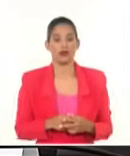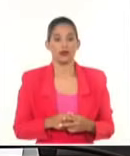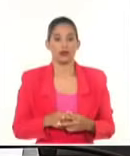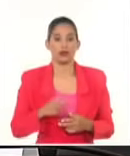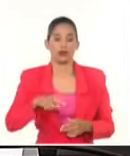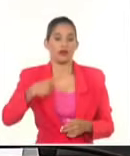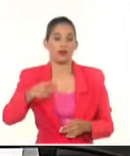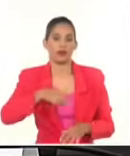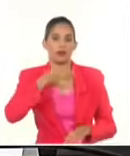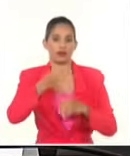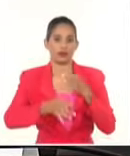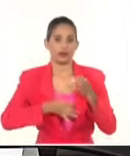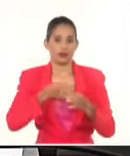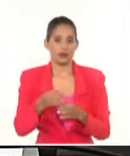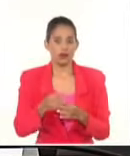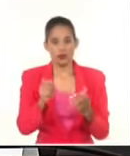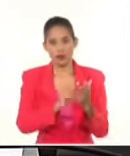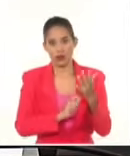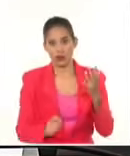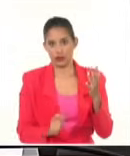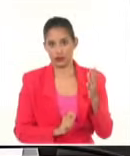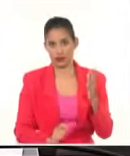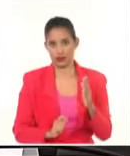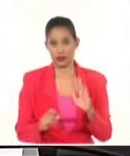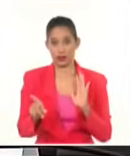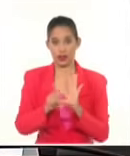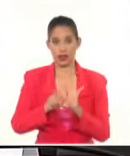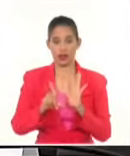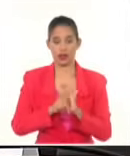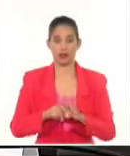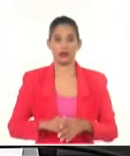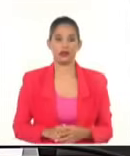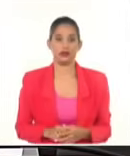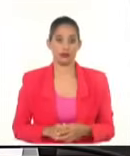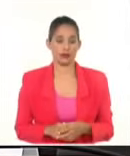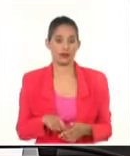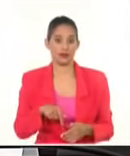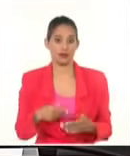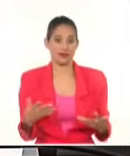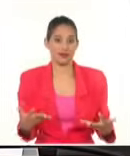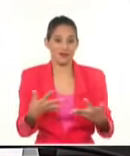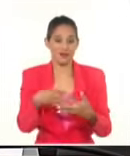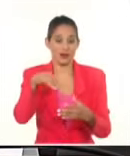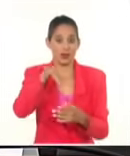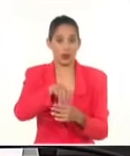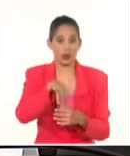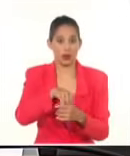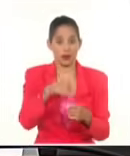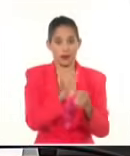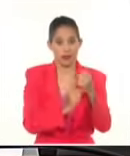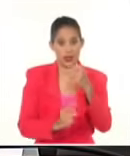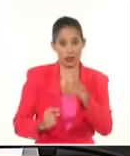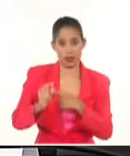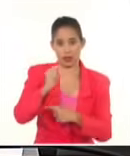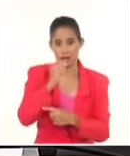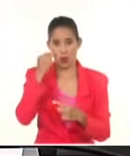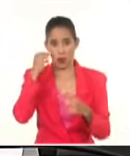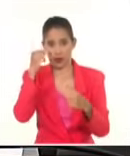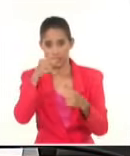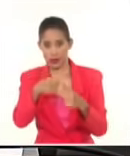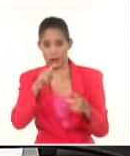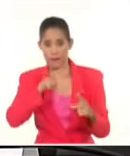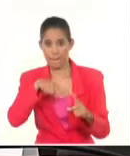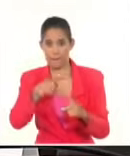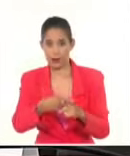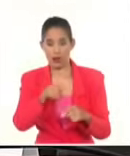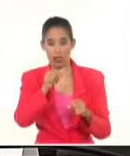ha seguido en la redacción de la ley, que en este caso destacar los principios y objetivos de nuestra